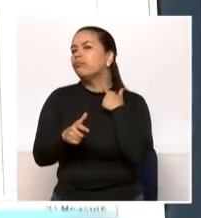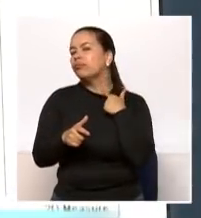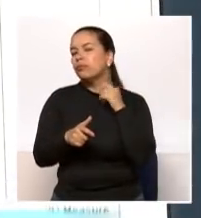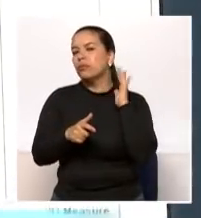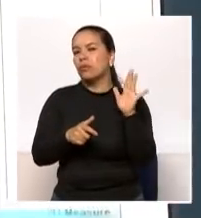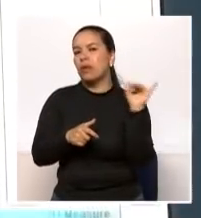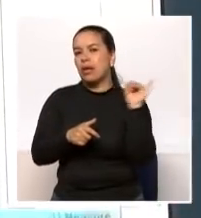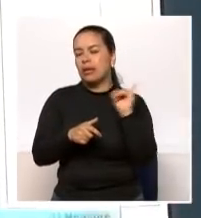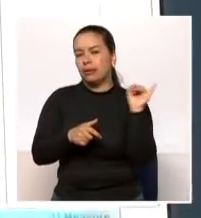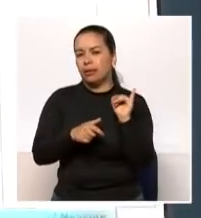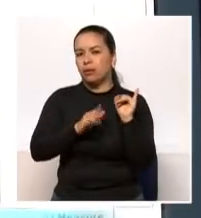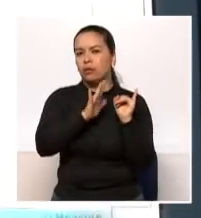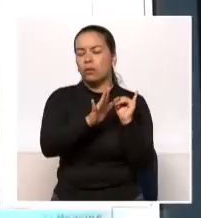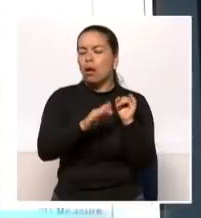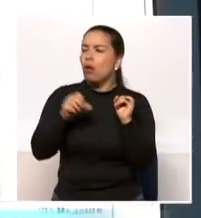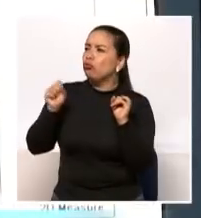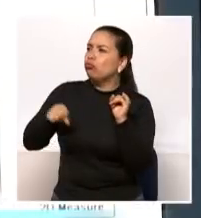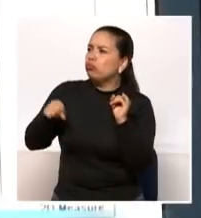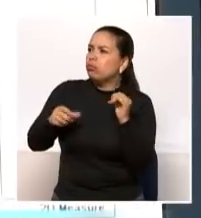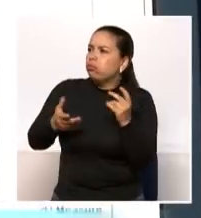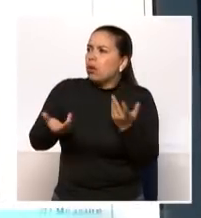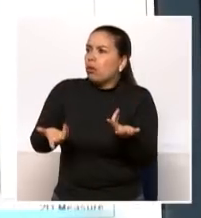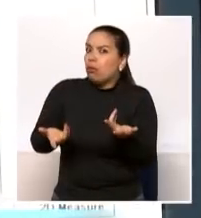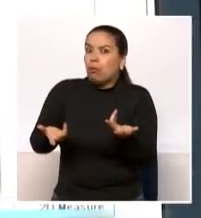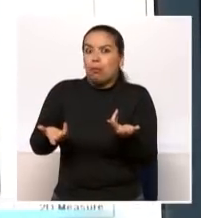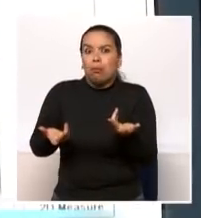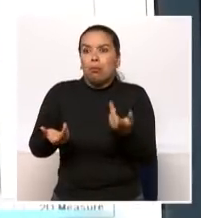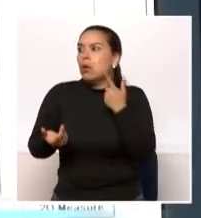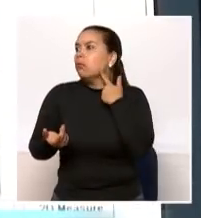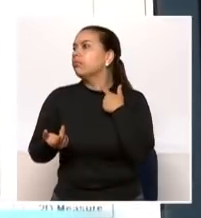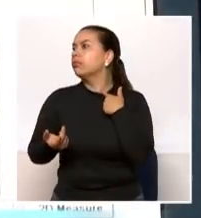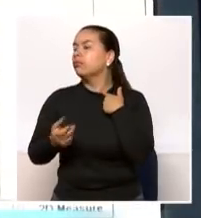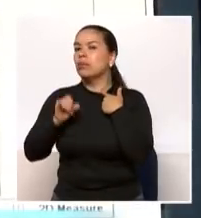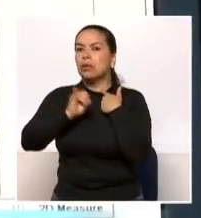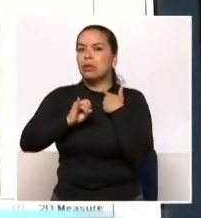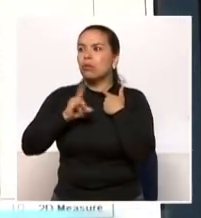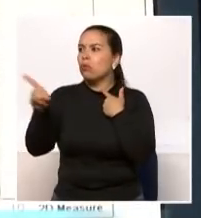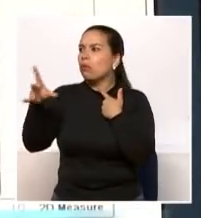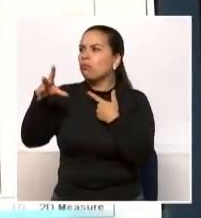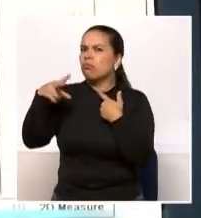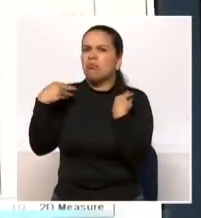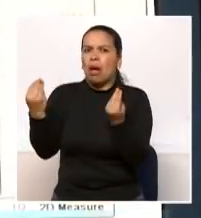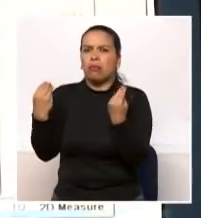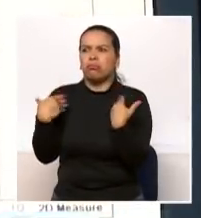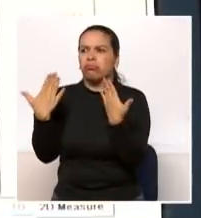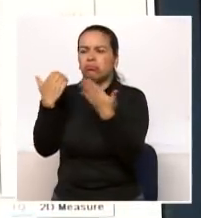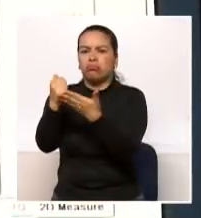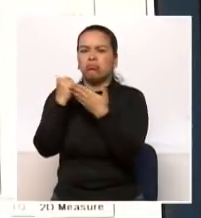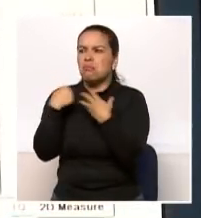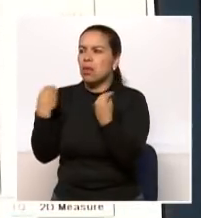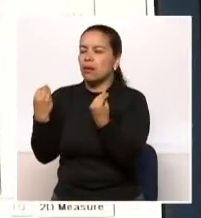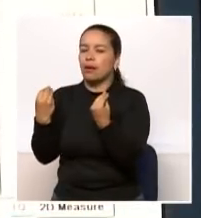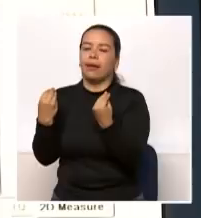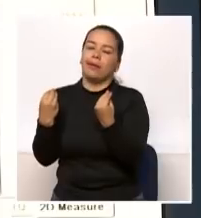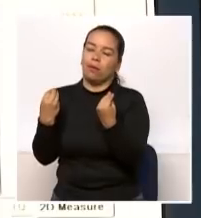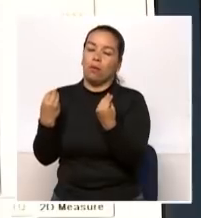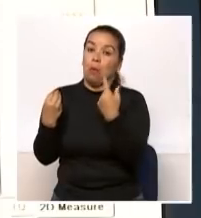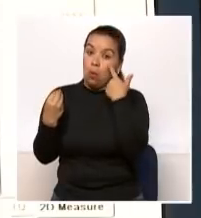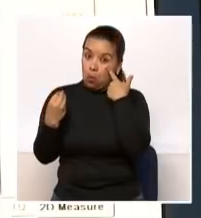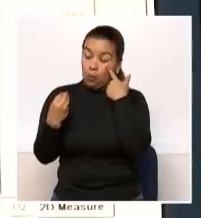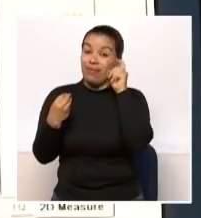izquierdo, sí, pero bueno, un lóbulo del tiroideo en el lóbulo tiroideo izquierdo, ¿usted para qué le sirve? No, usted tiene que decir que hay un